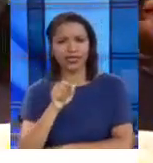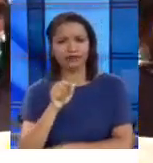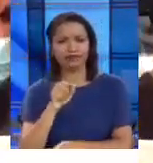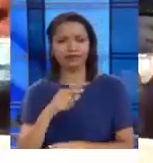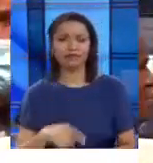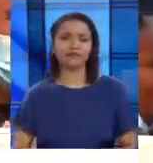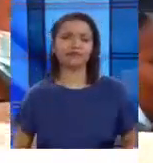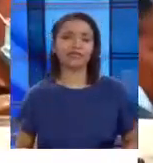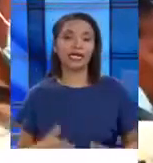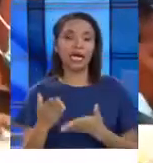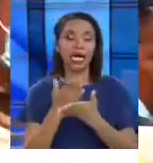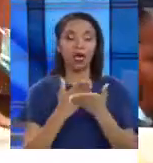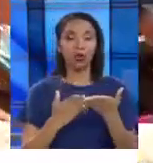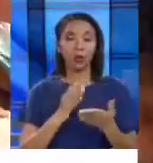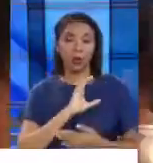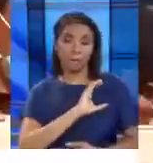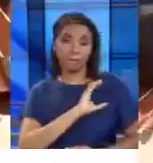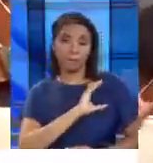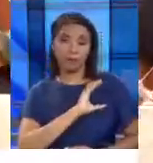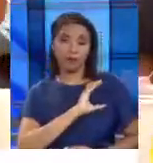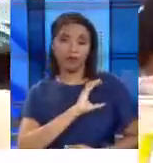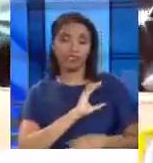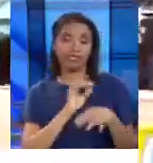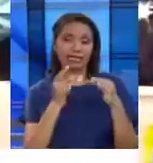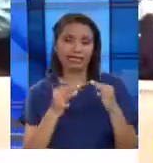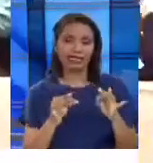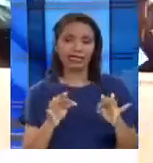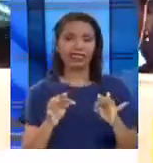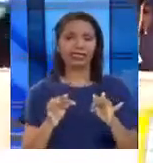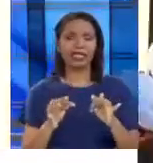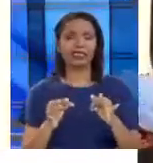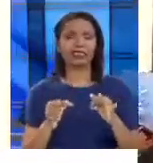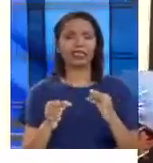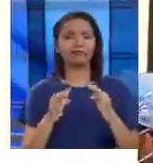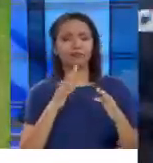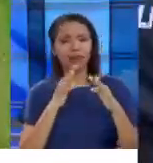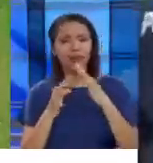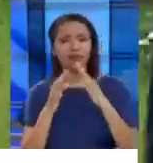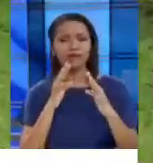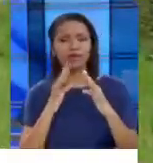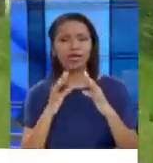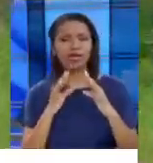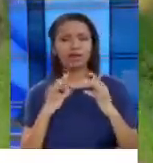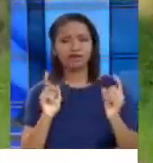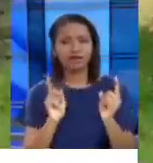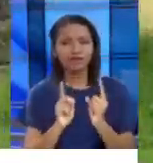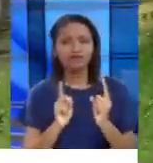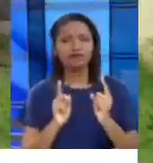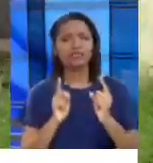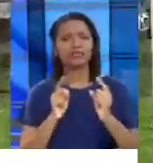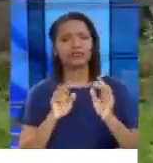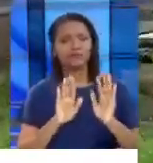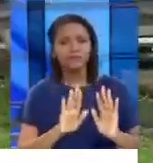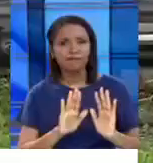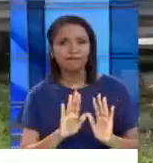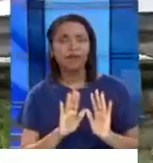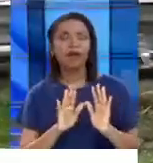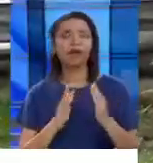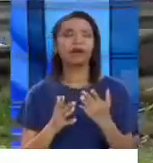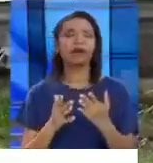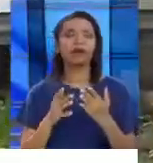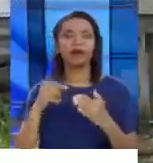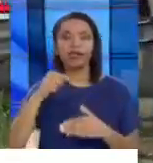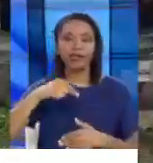donde algunas unidades de la Policía Nacional intentan mediar con estos manifestantes, quienes se las han pasado de manera intermitente dándole la vuelta a